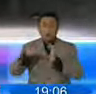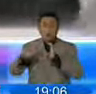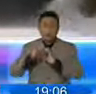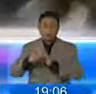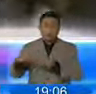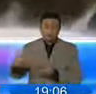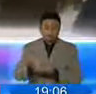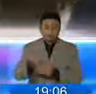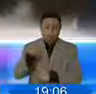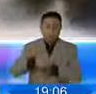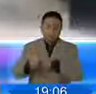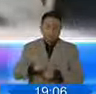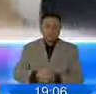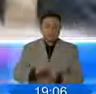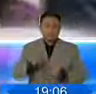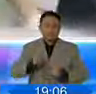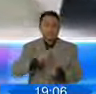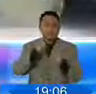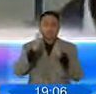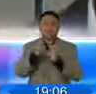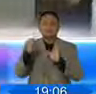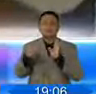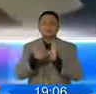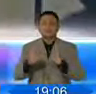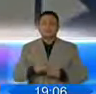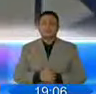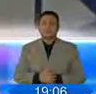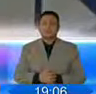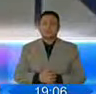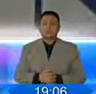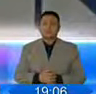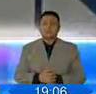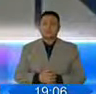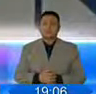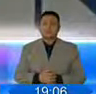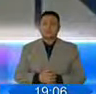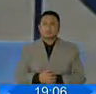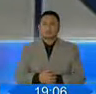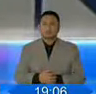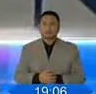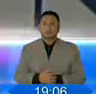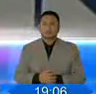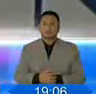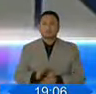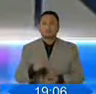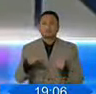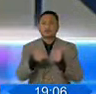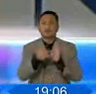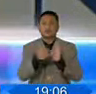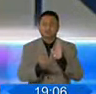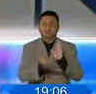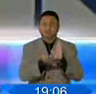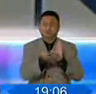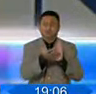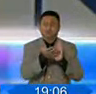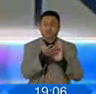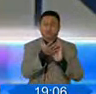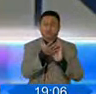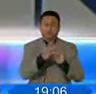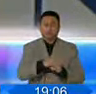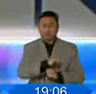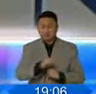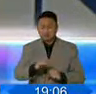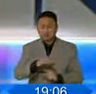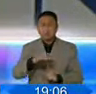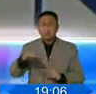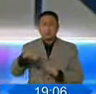comunicación incautados y reformas tributarias. Para reducir el exceso de impuestos y generar un clima